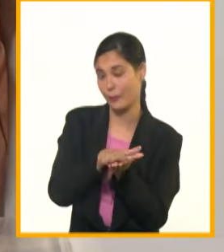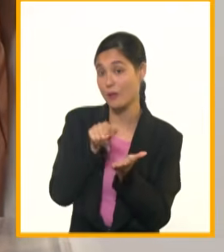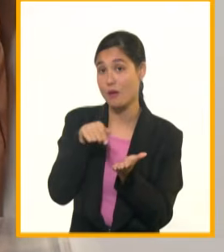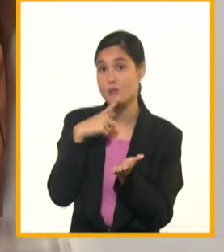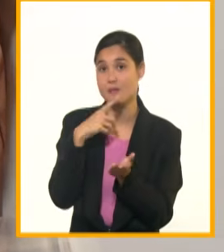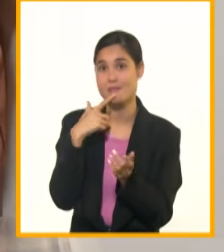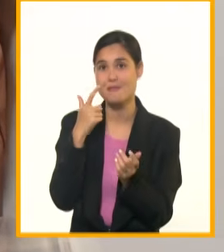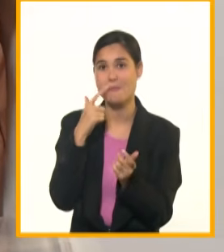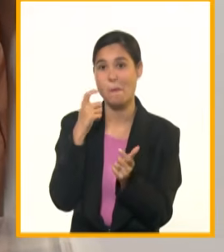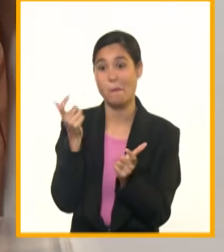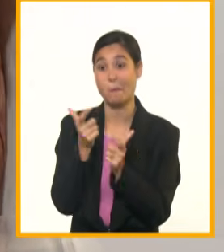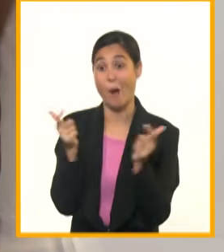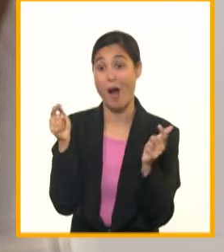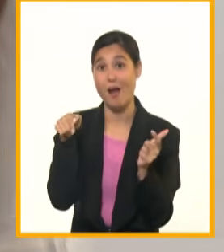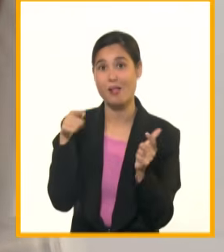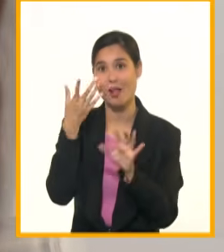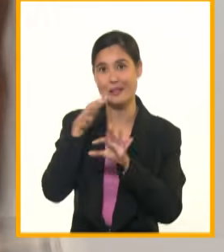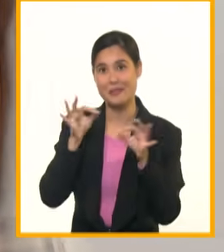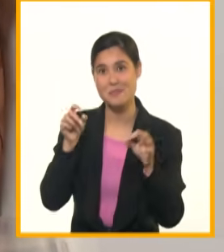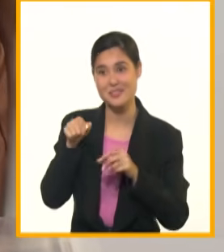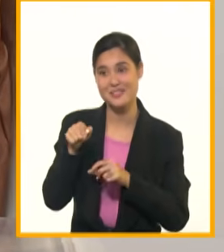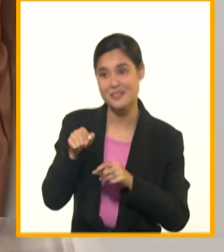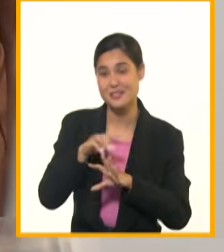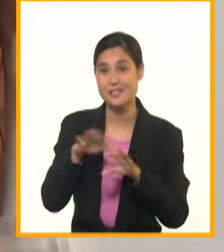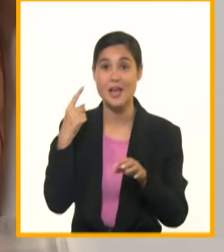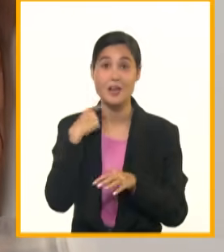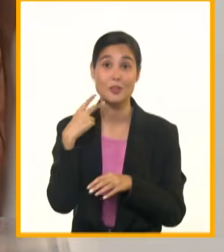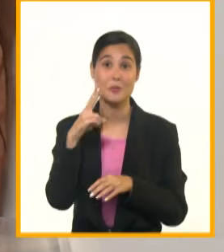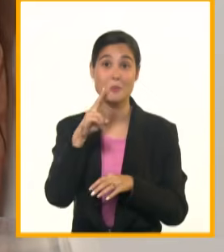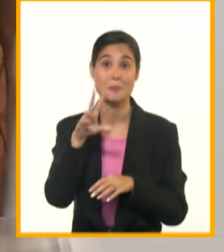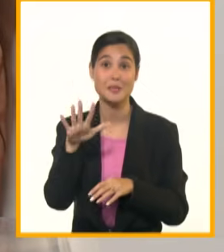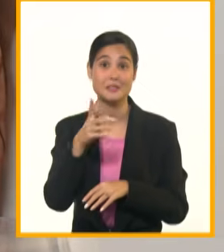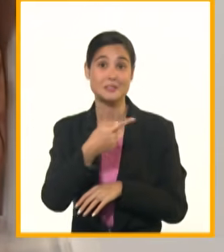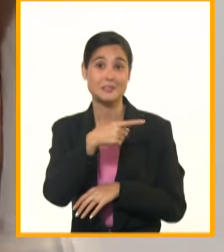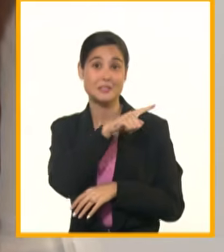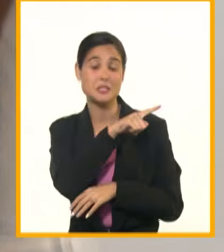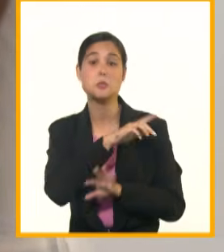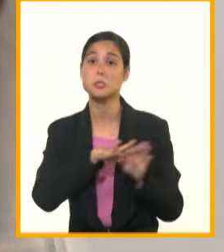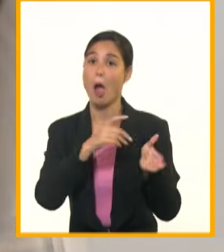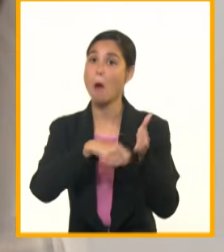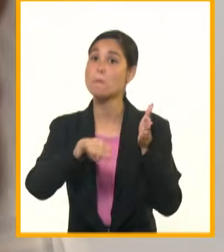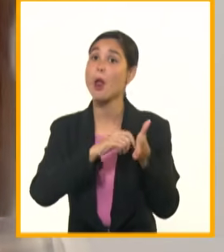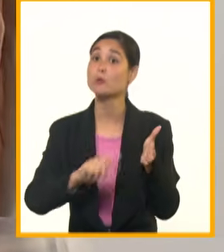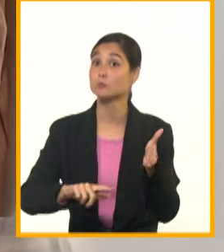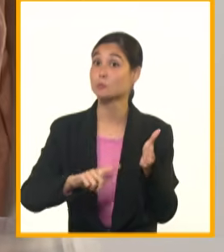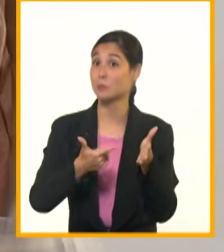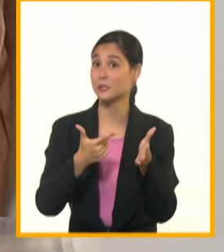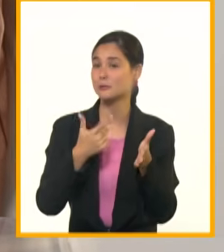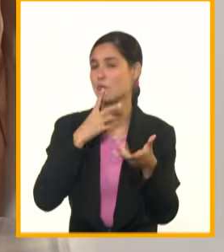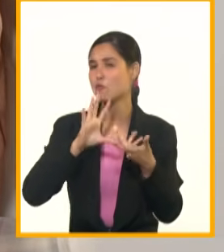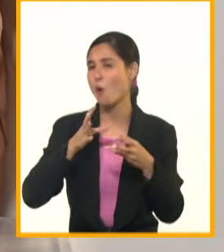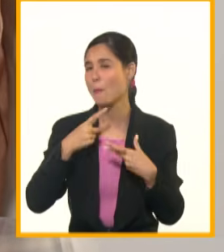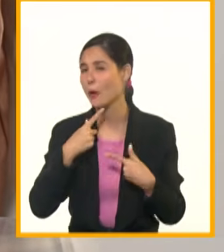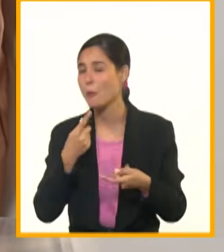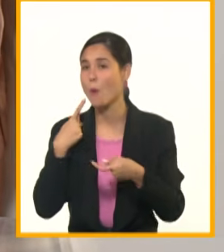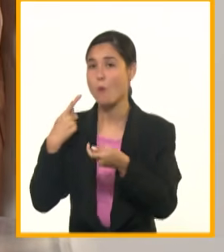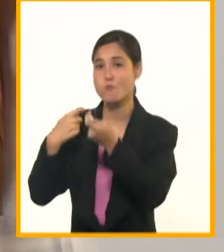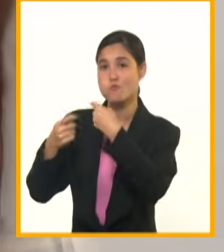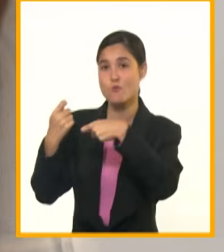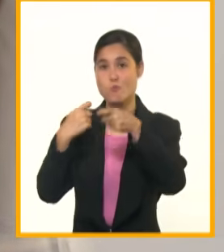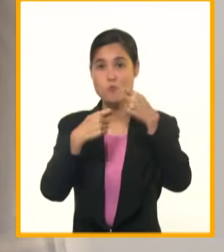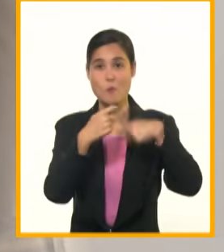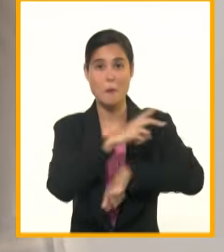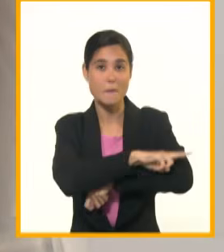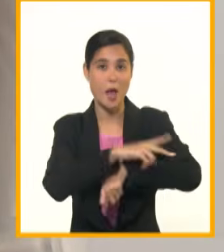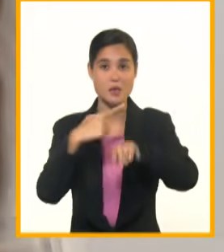Antonio. El año pasado se logró incluso cumplir el plan de exportación que los últimos años nos había afectado.